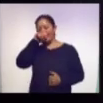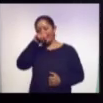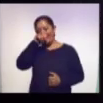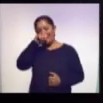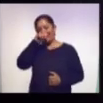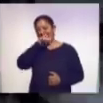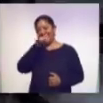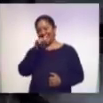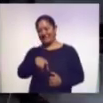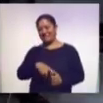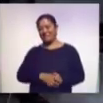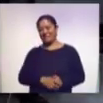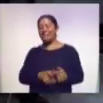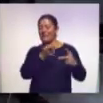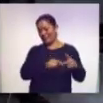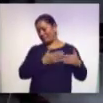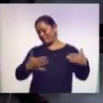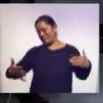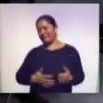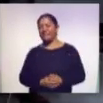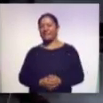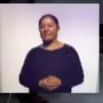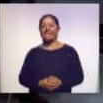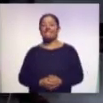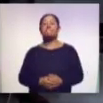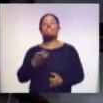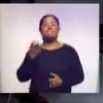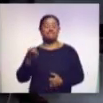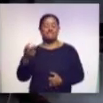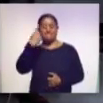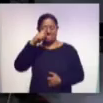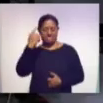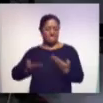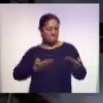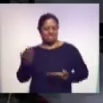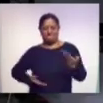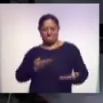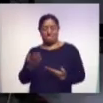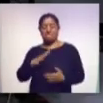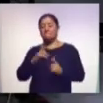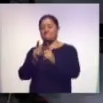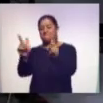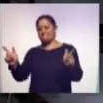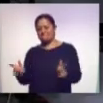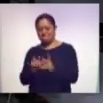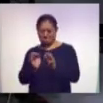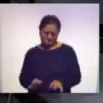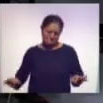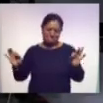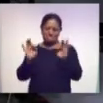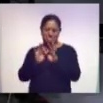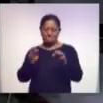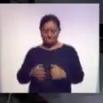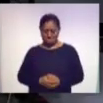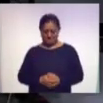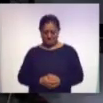en el arrancón navideño. Es sin duda un evento para ir a bailar. Hay grupos importantes de los que nuestro auditorio,